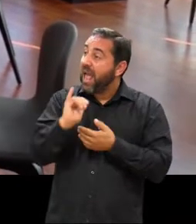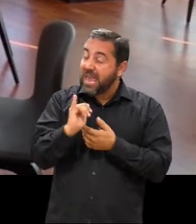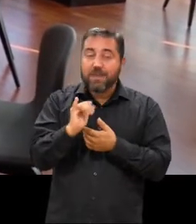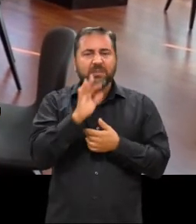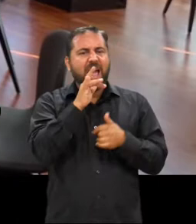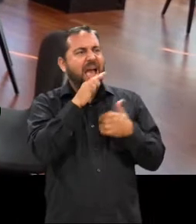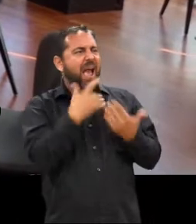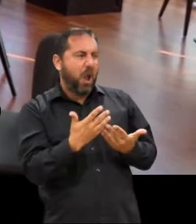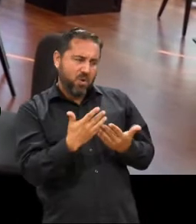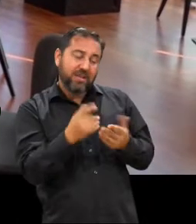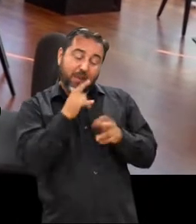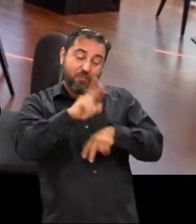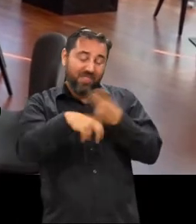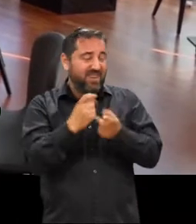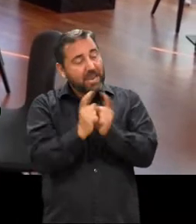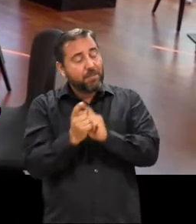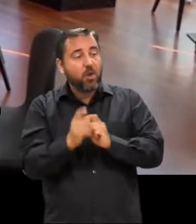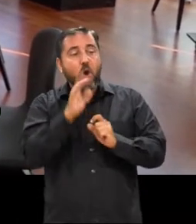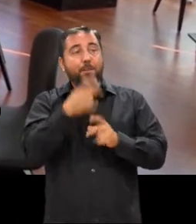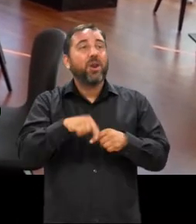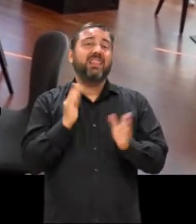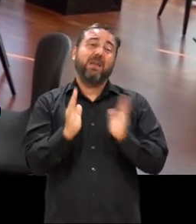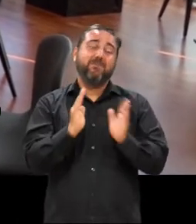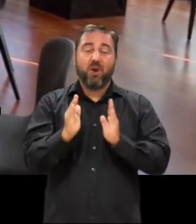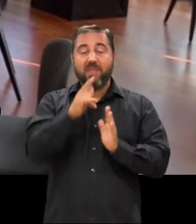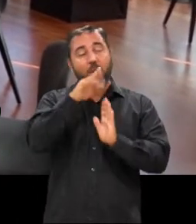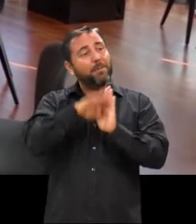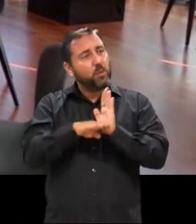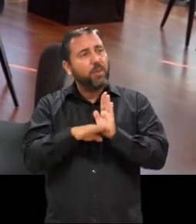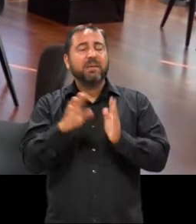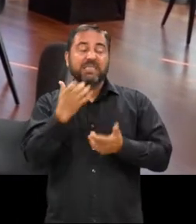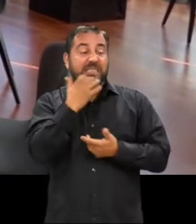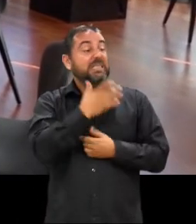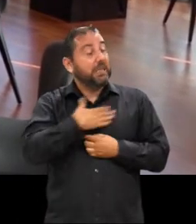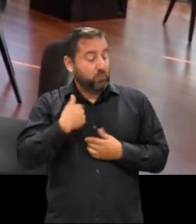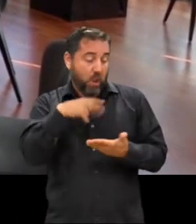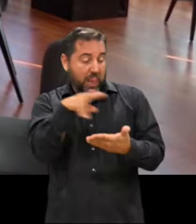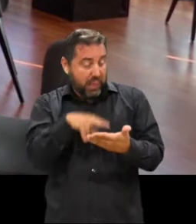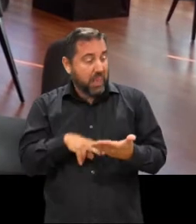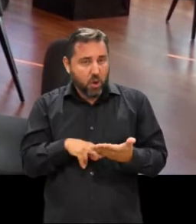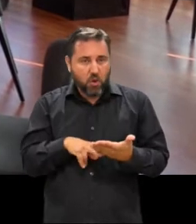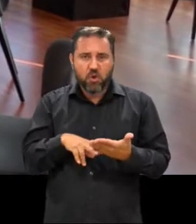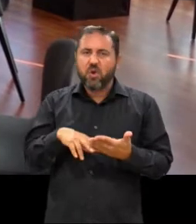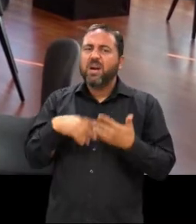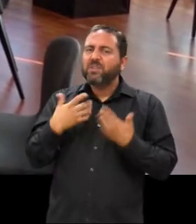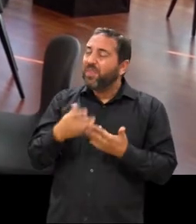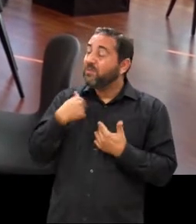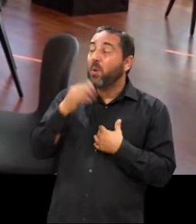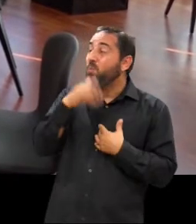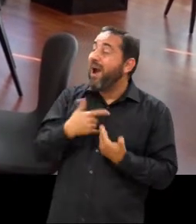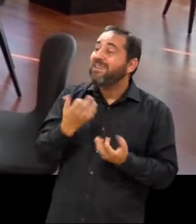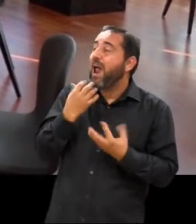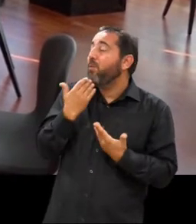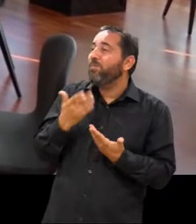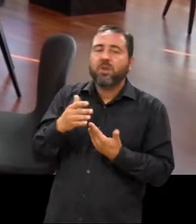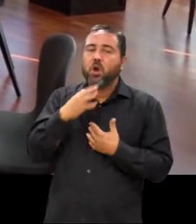braille? Pues ahora mismo la estamos modificando por cambio de temporada del menú, pero se la leo si desea. ¿Y QR tampoco tenéis